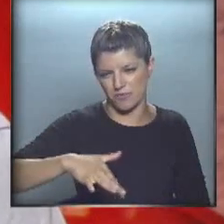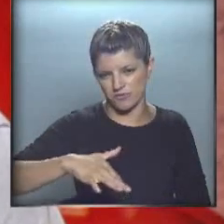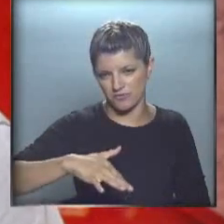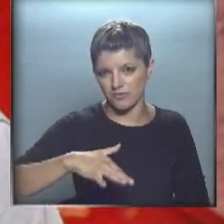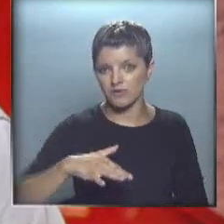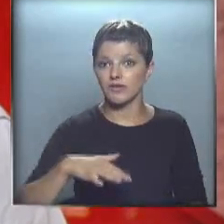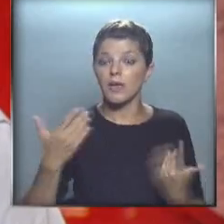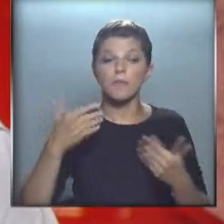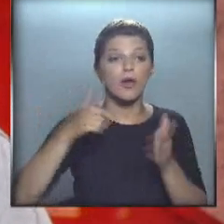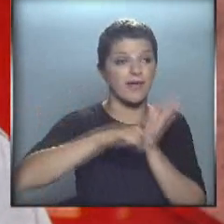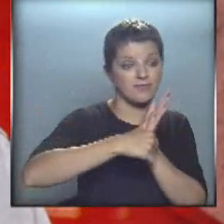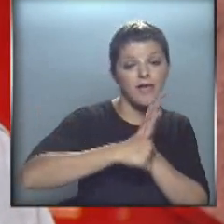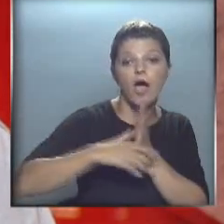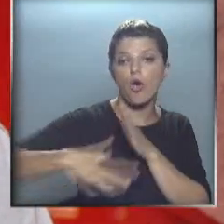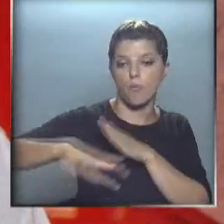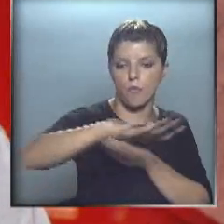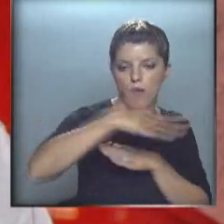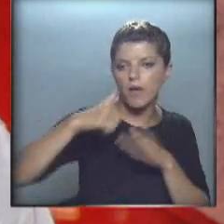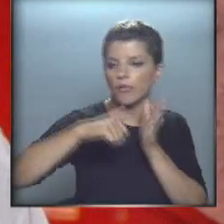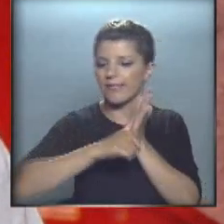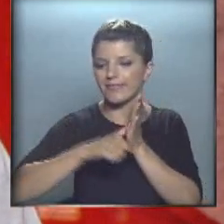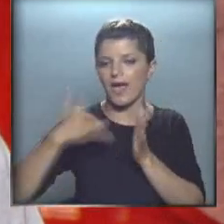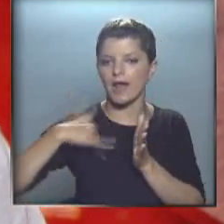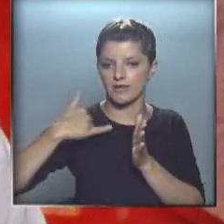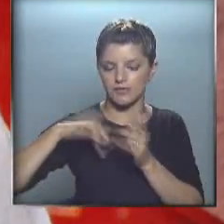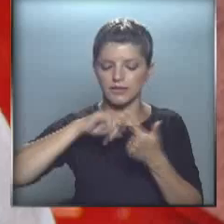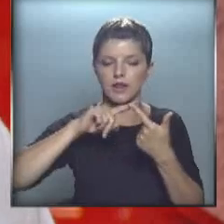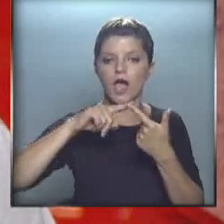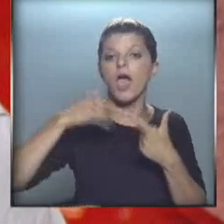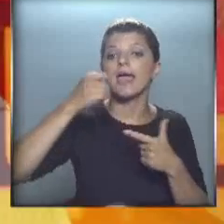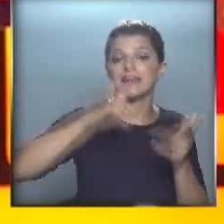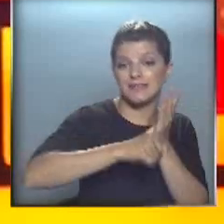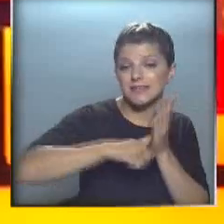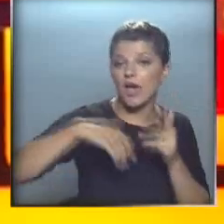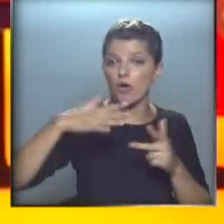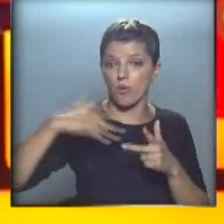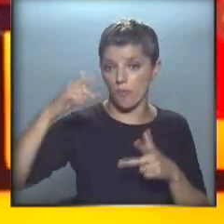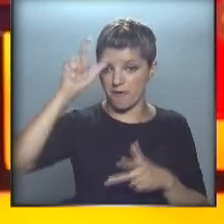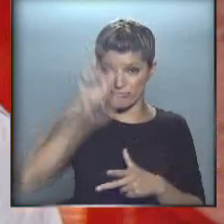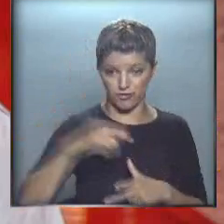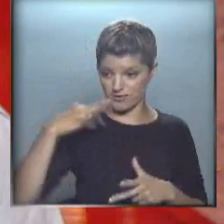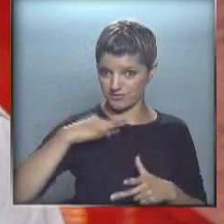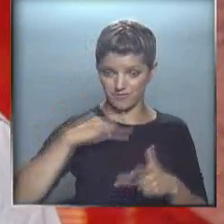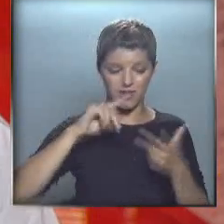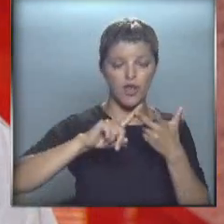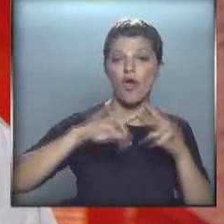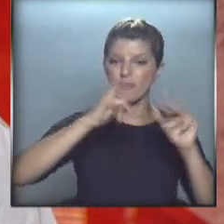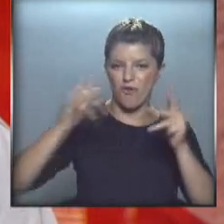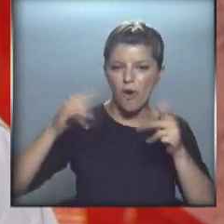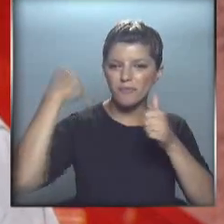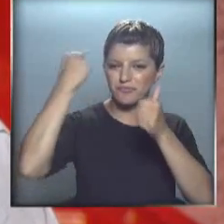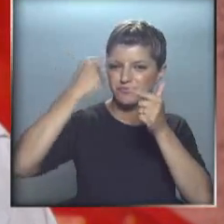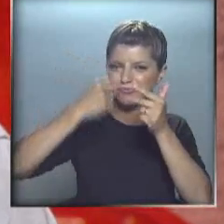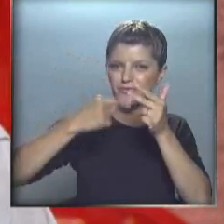como pueblo, la identidad como argentinos, la identidad como ciudadanos, la identidad como jóvenes, como adolescentes, Es una identidad